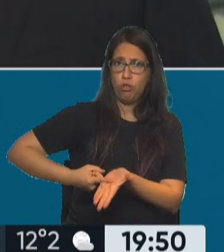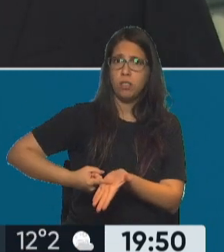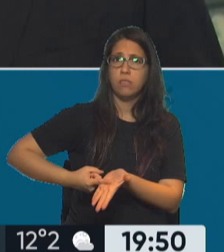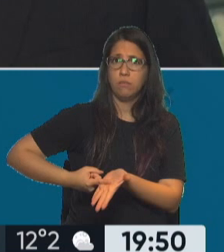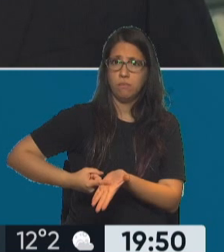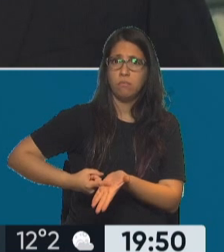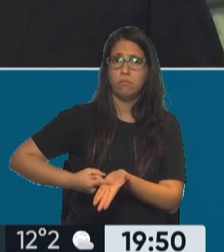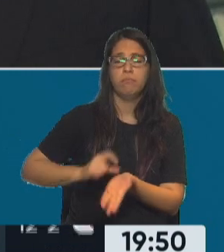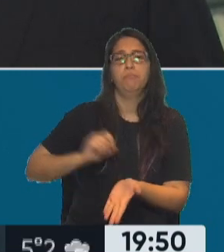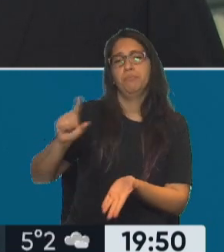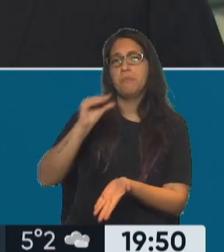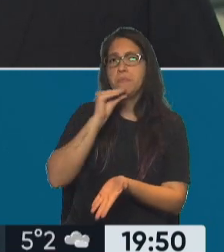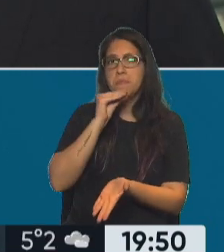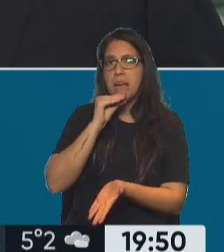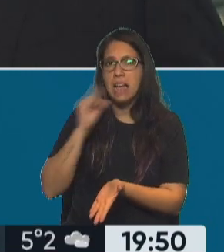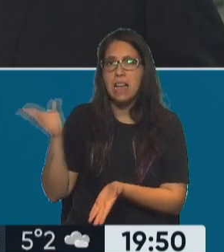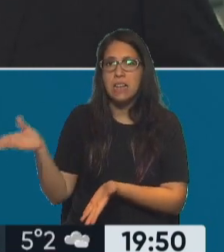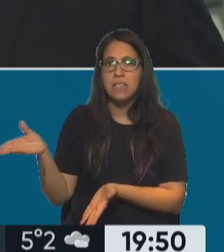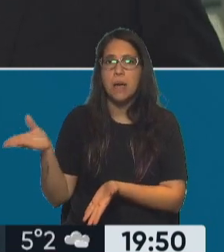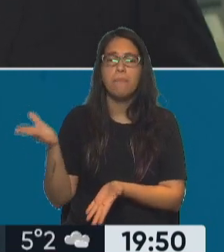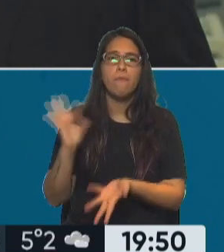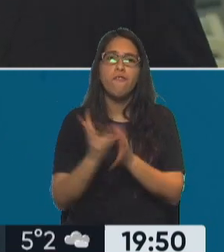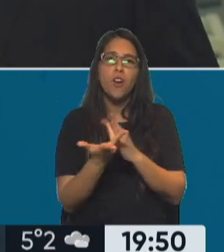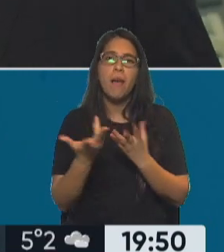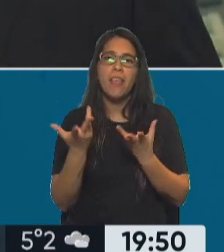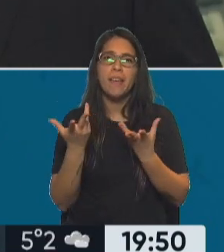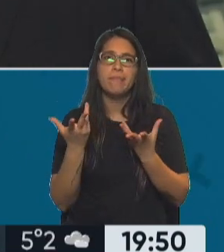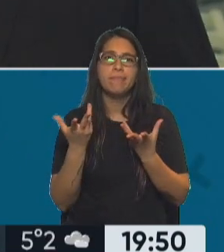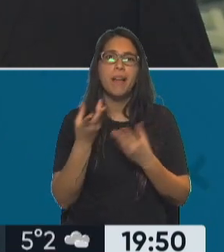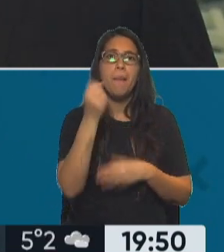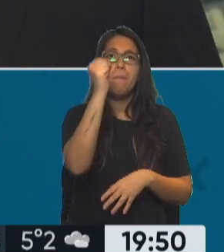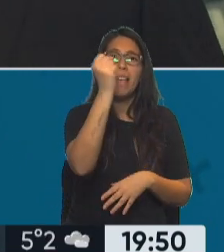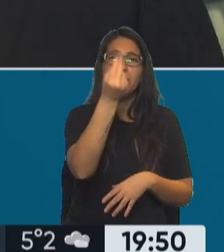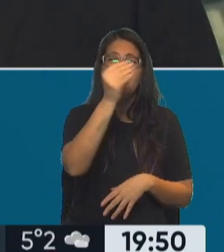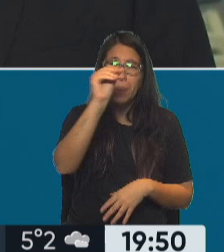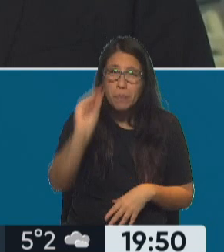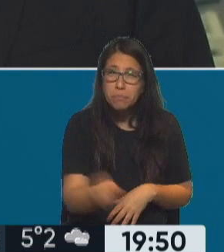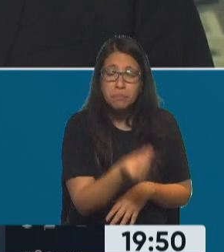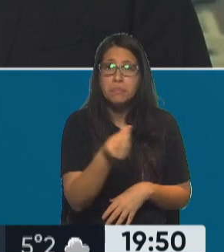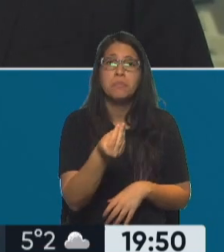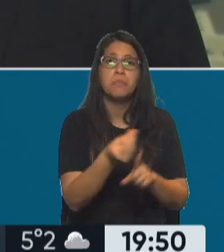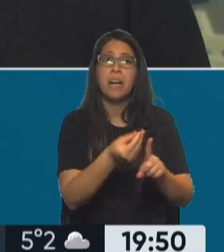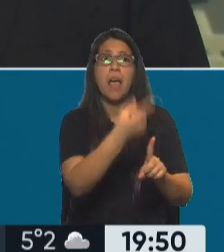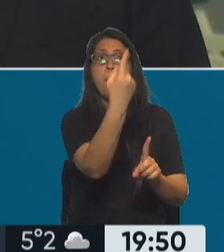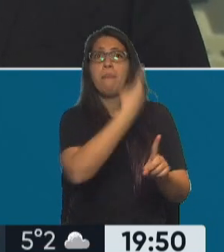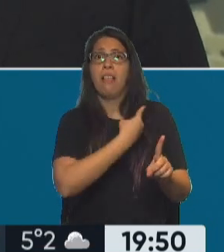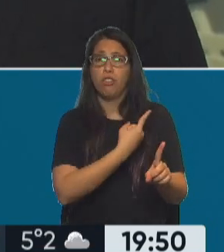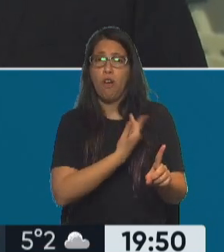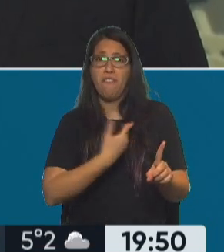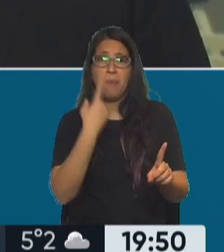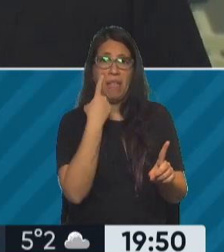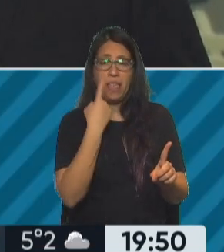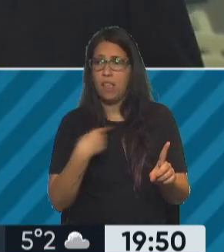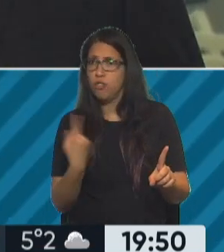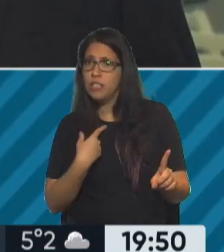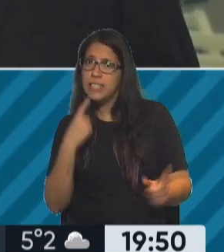que las tomó Sergio para tratar de amortiguar la devaluación que nos obligó a hacer el Fondo Monetario